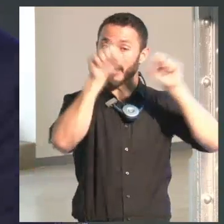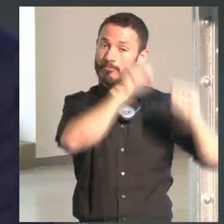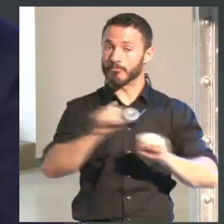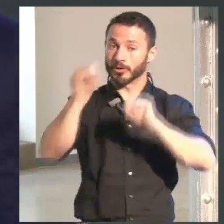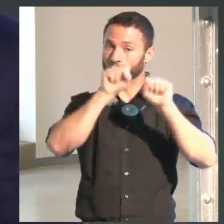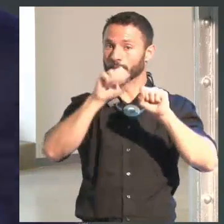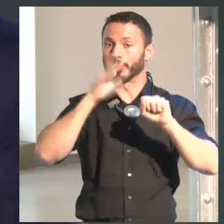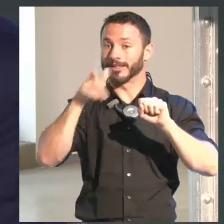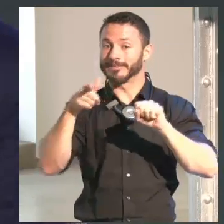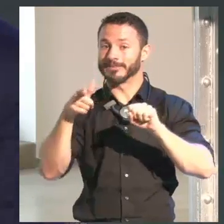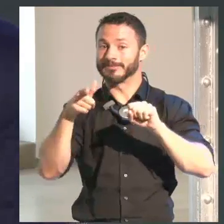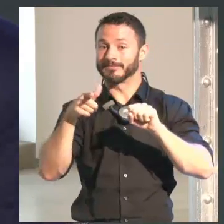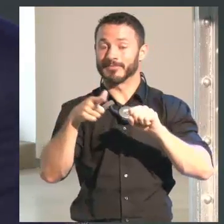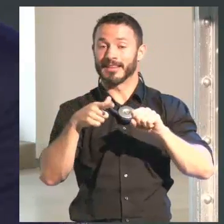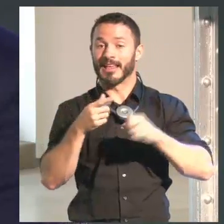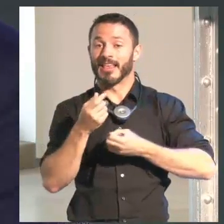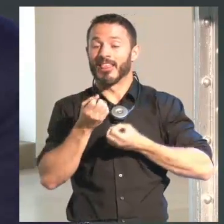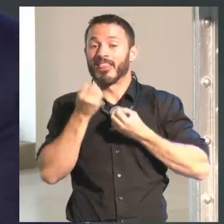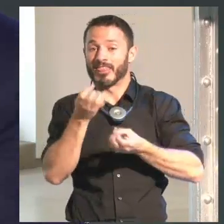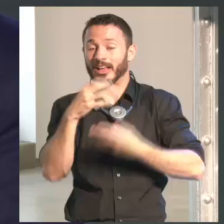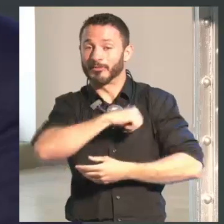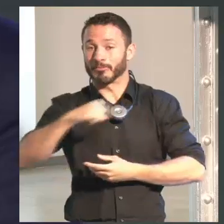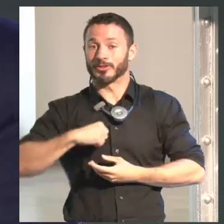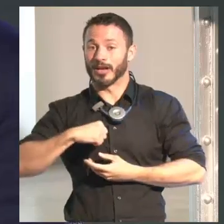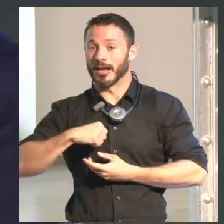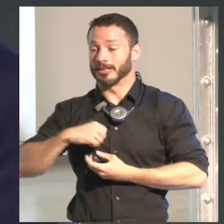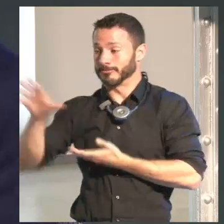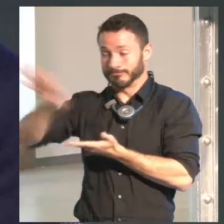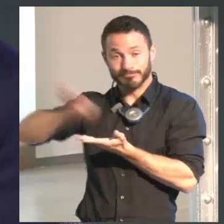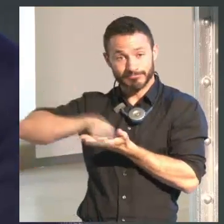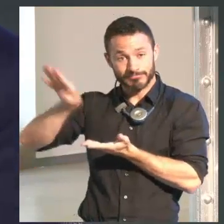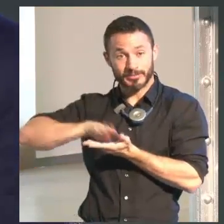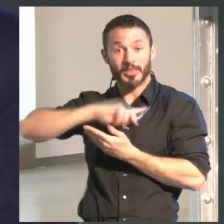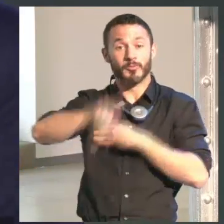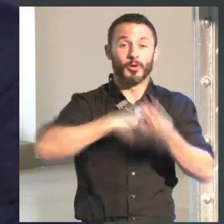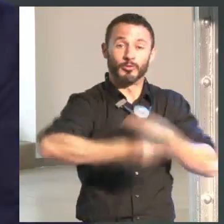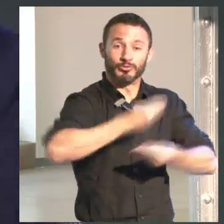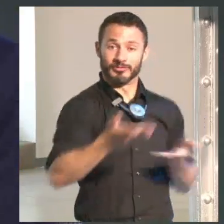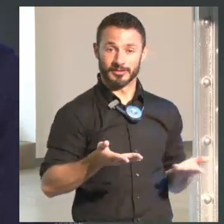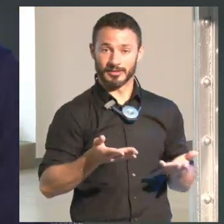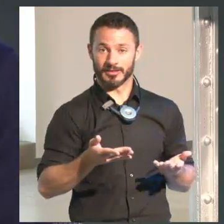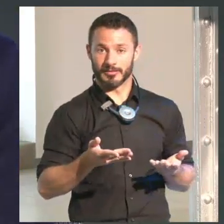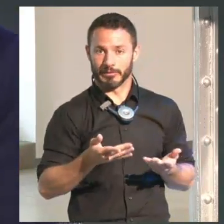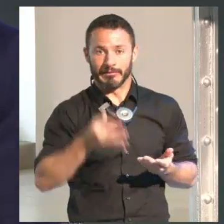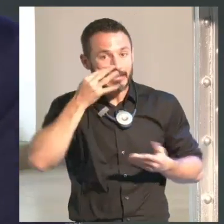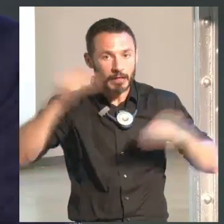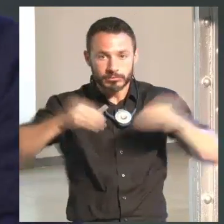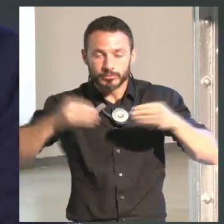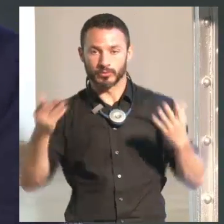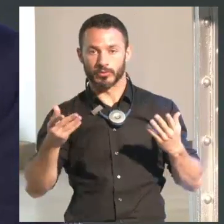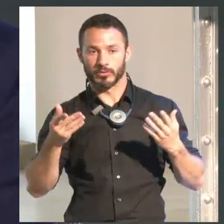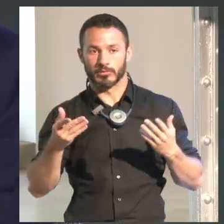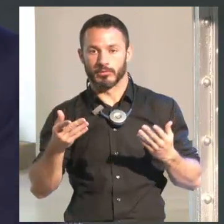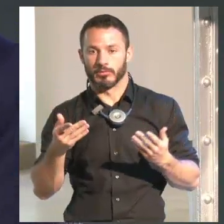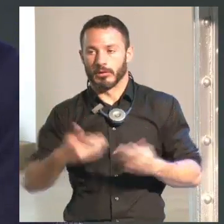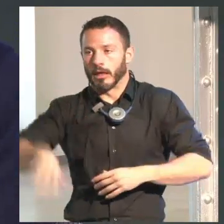quieren decir, pero se escudan detrás de esas condiciones de uso. Pero es absurdo. Es decir, pedirle a un usuario que firme unas condiciones de uso para una